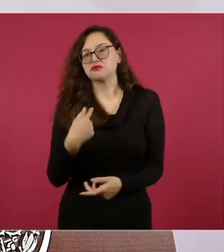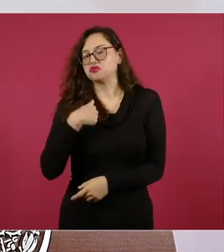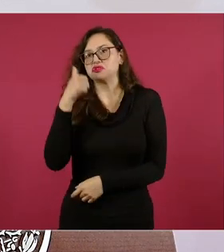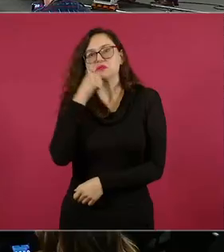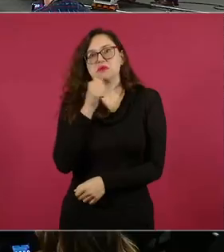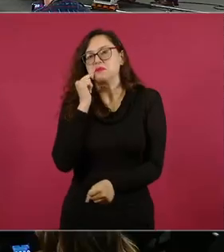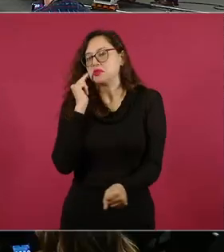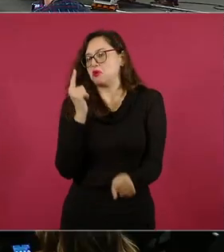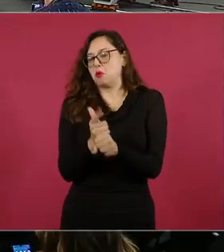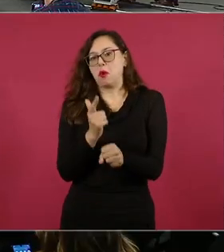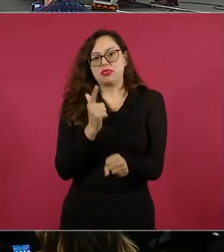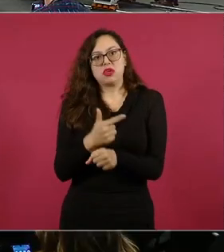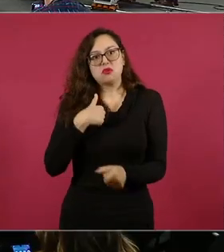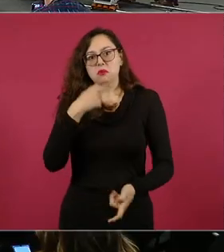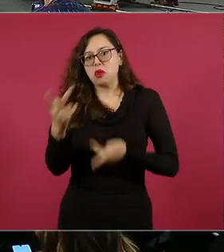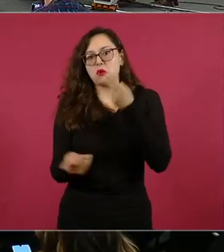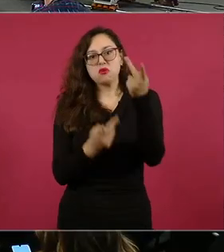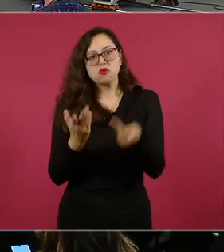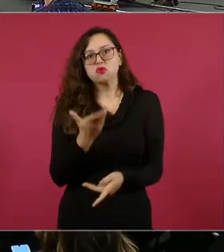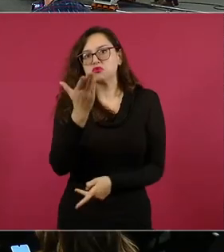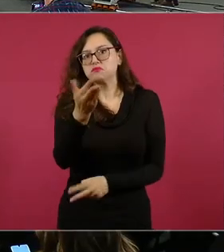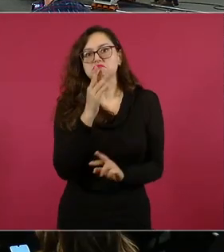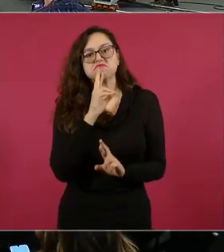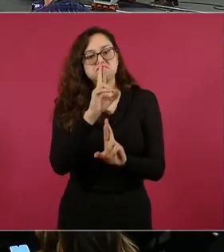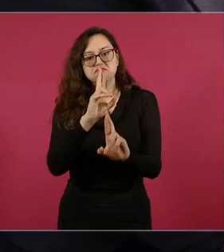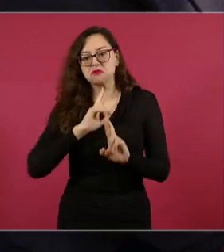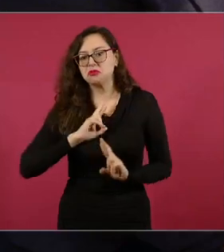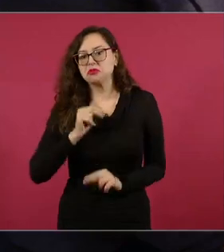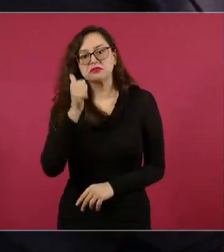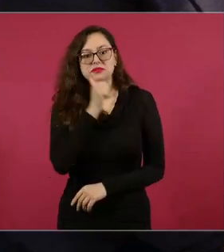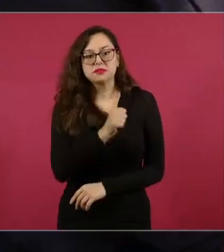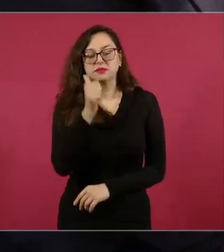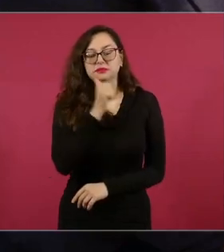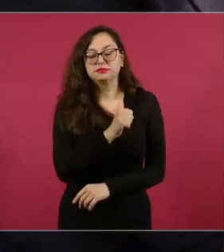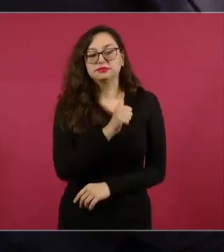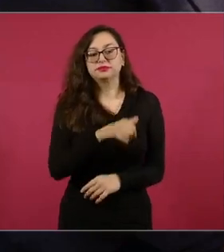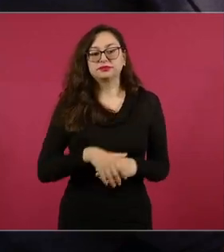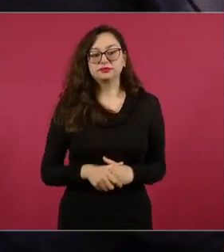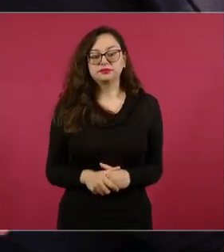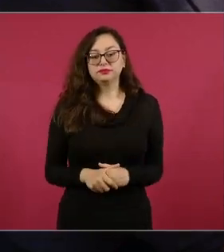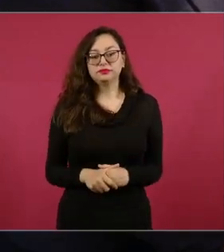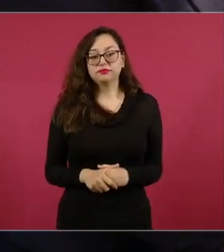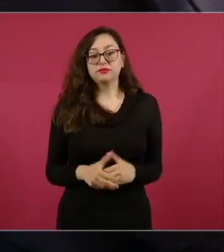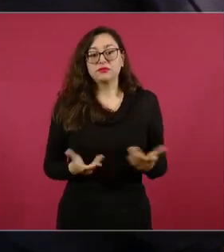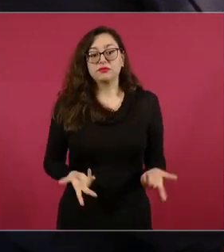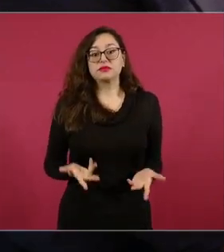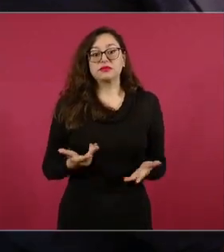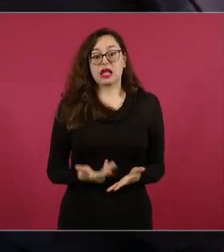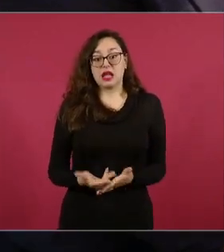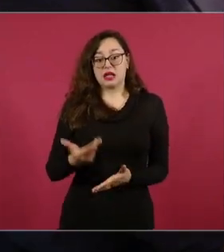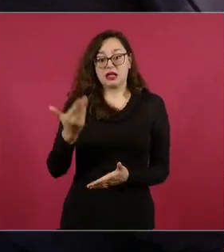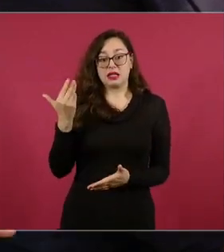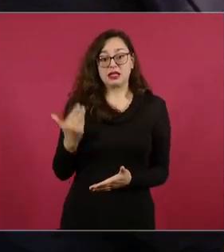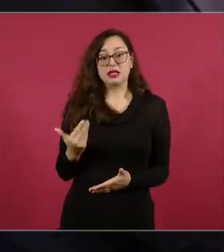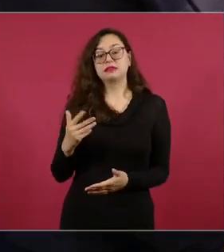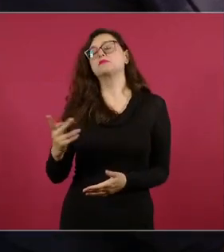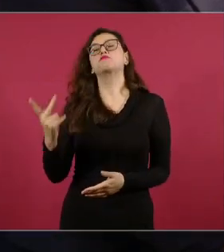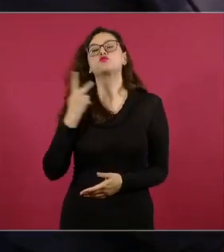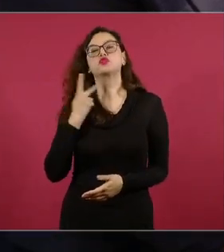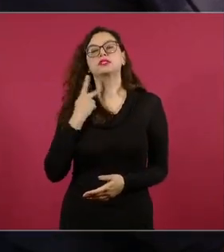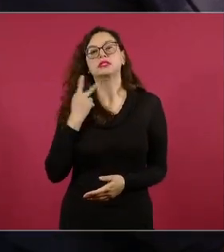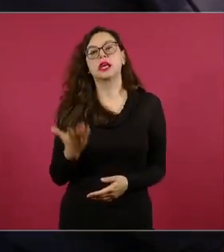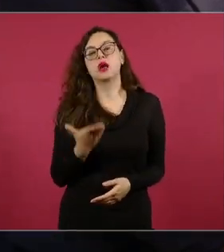le hice cuestionamientos y preguntarle, presidente, cuando usted inició este proceso en la